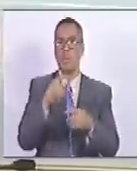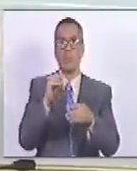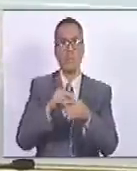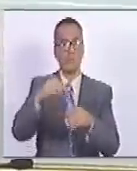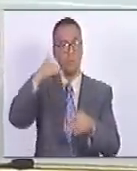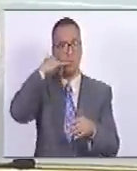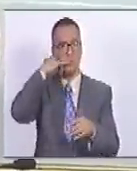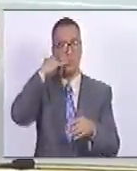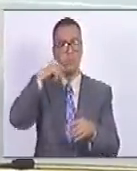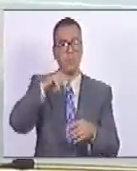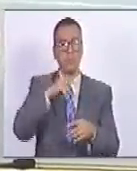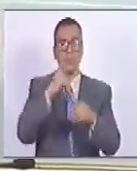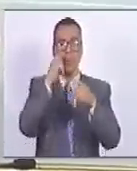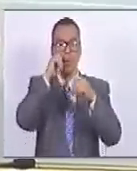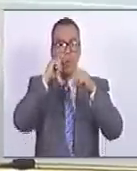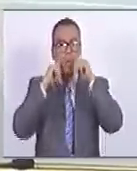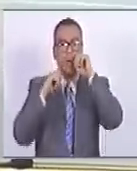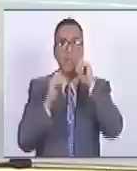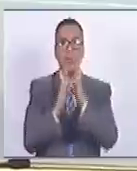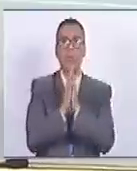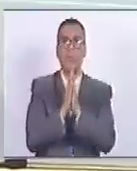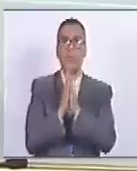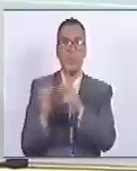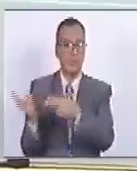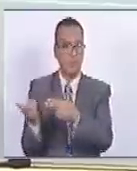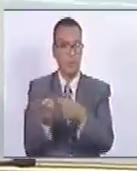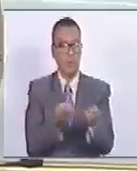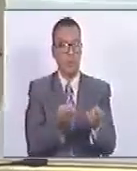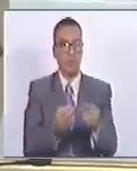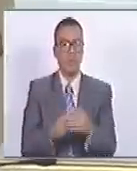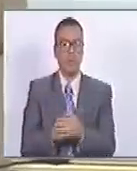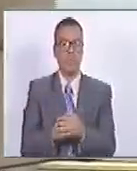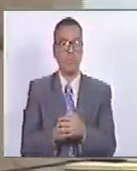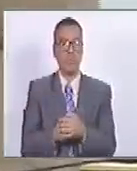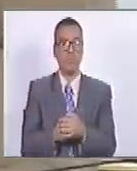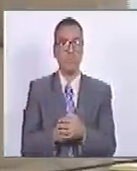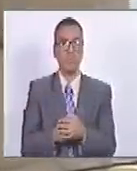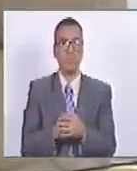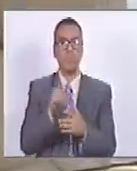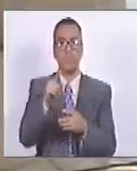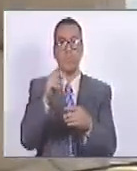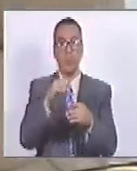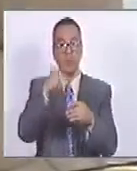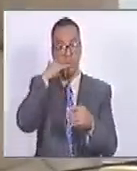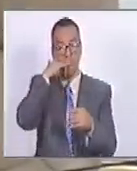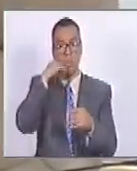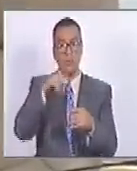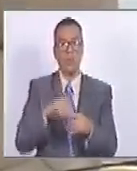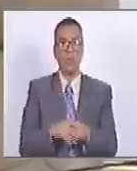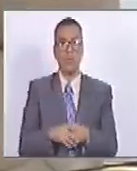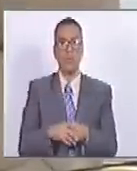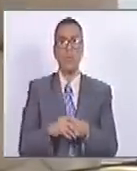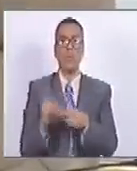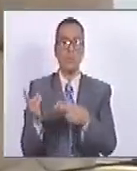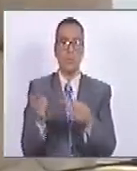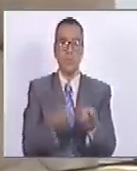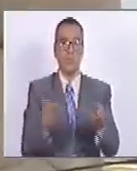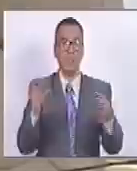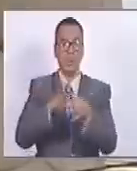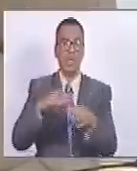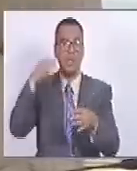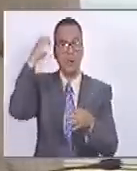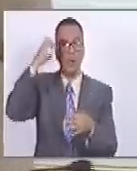llamaron llorando, por favor, invítenme? Porque así fue que llamaron, que invitáramos a la Unión